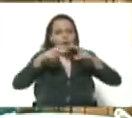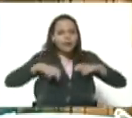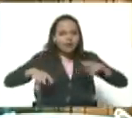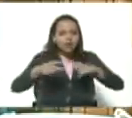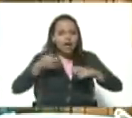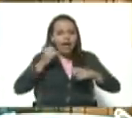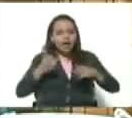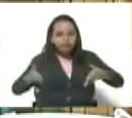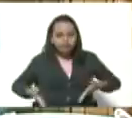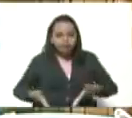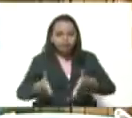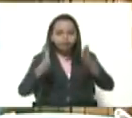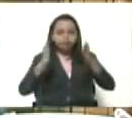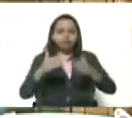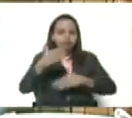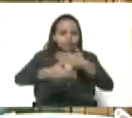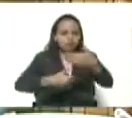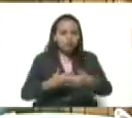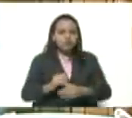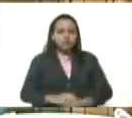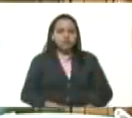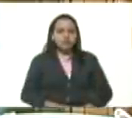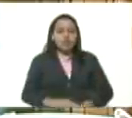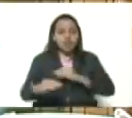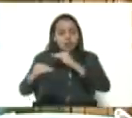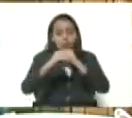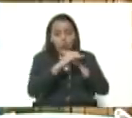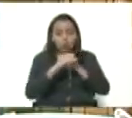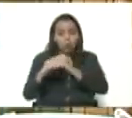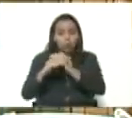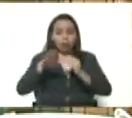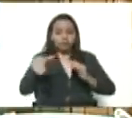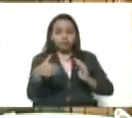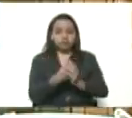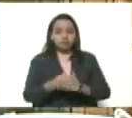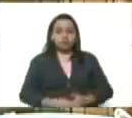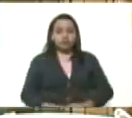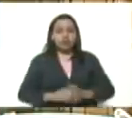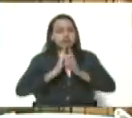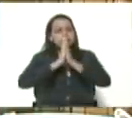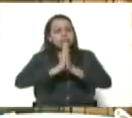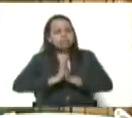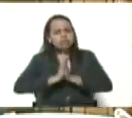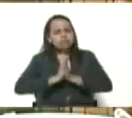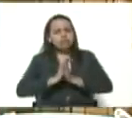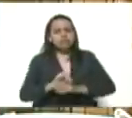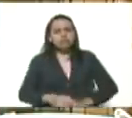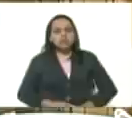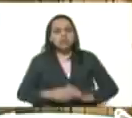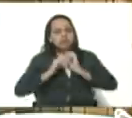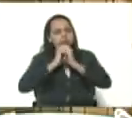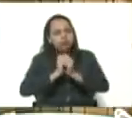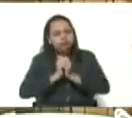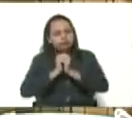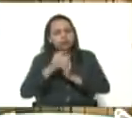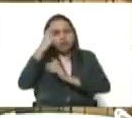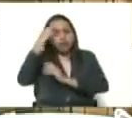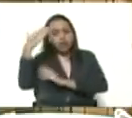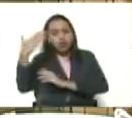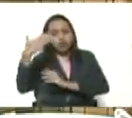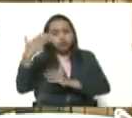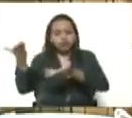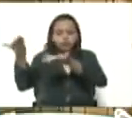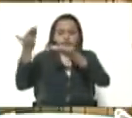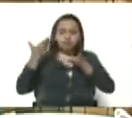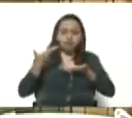estén avanzando de manera paralela, ¿no? Y pedimos a Dios la mayor sabiduría para